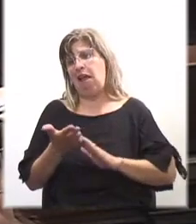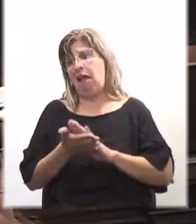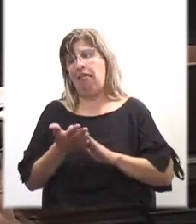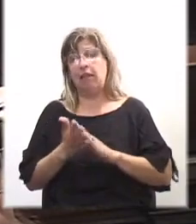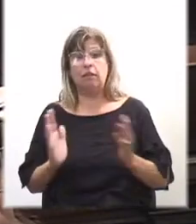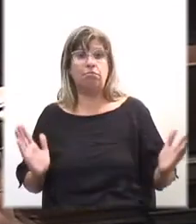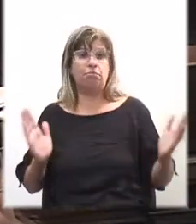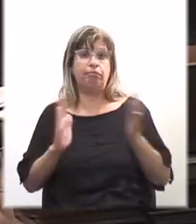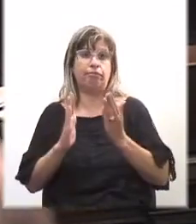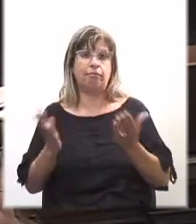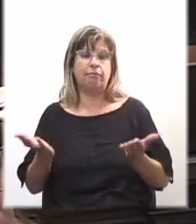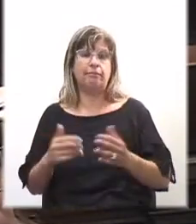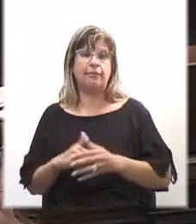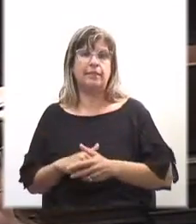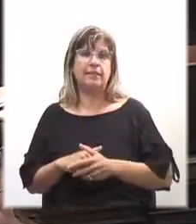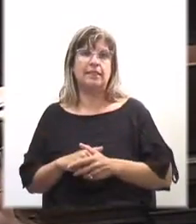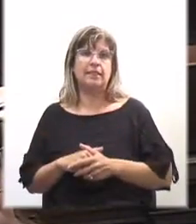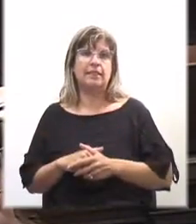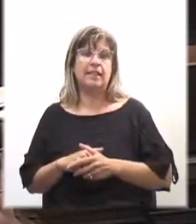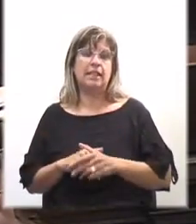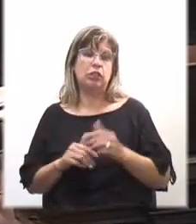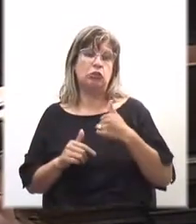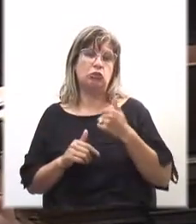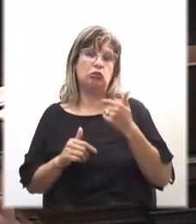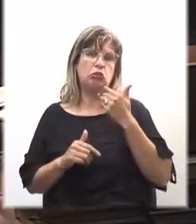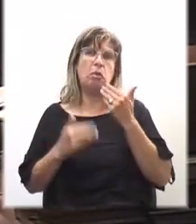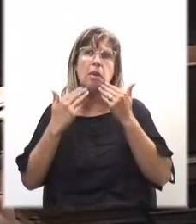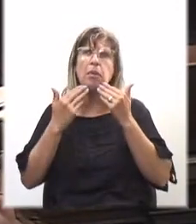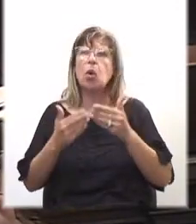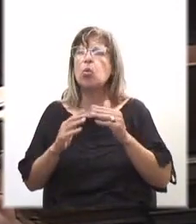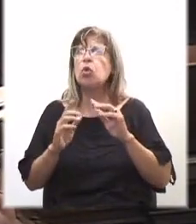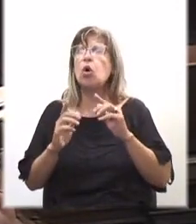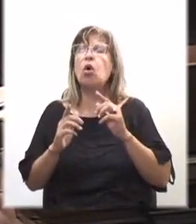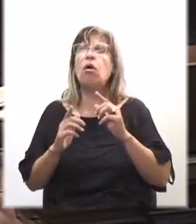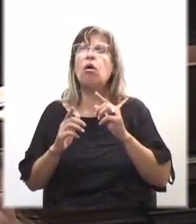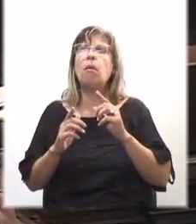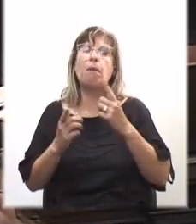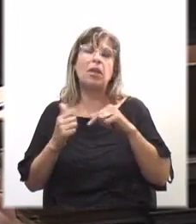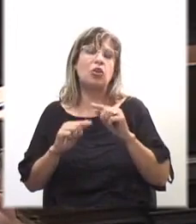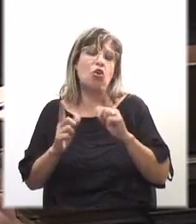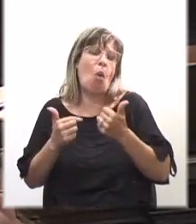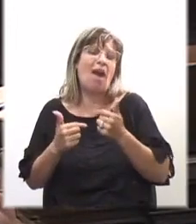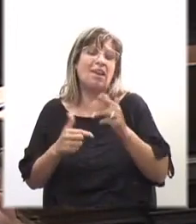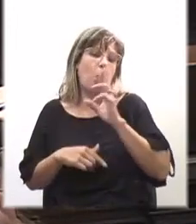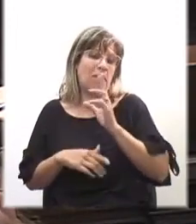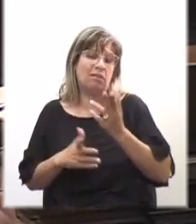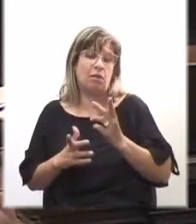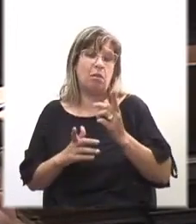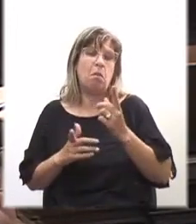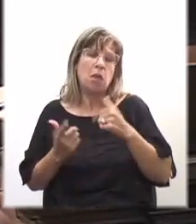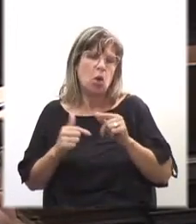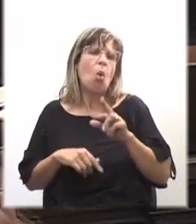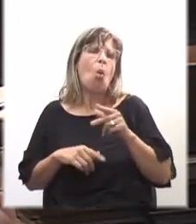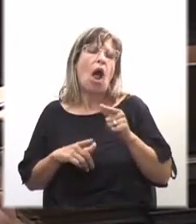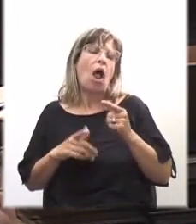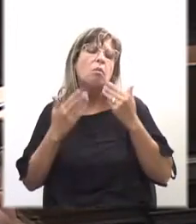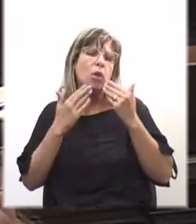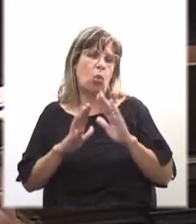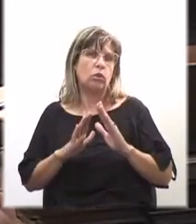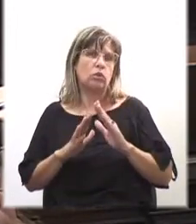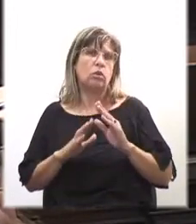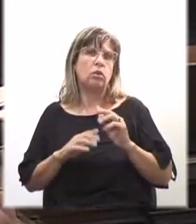enfrentados. Y yo me hago una pregunta que no tiene respuesta, pero igual me la hago. ¿Cuántos de esos